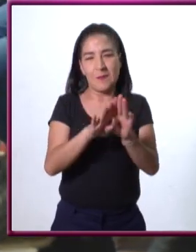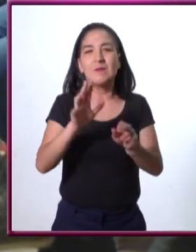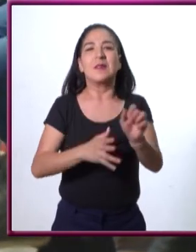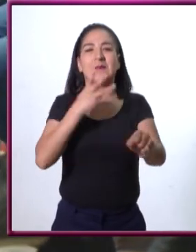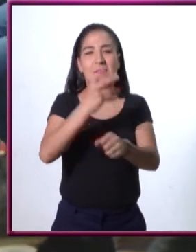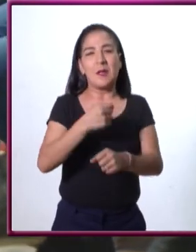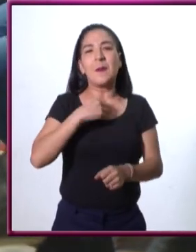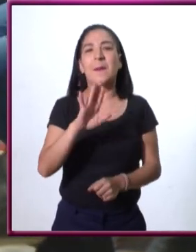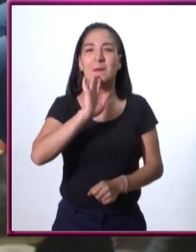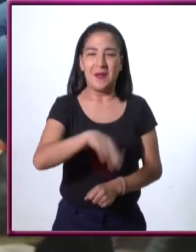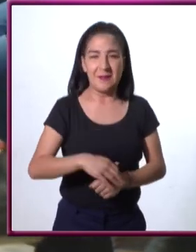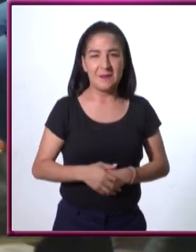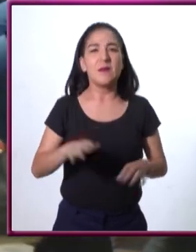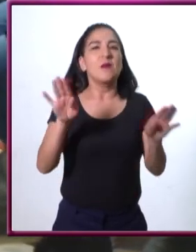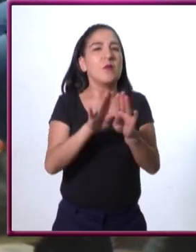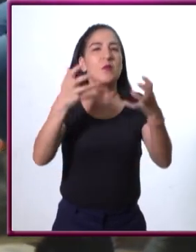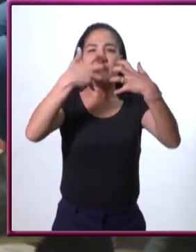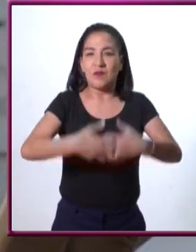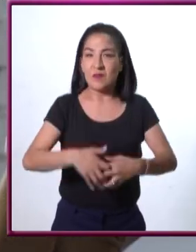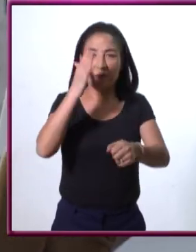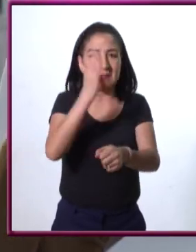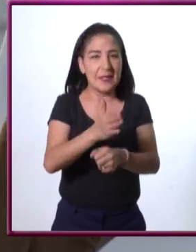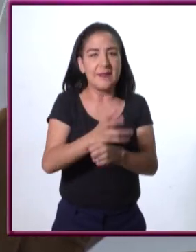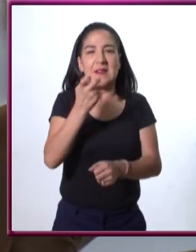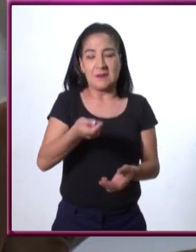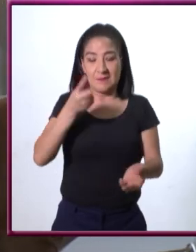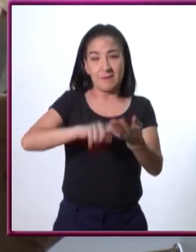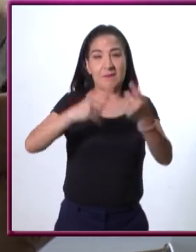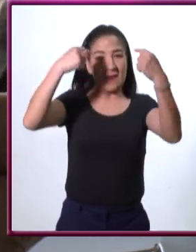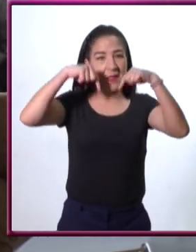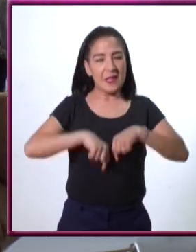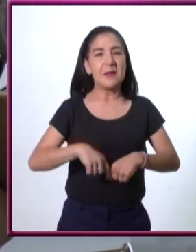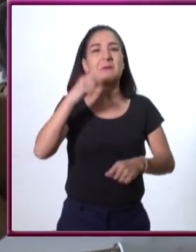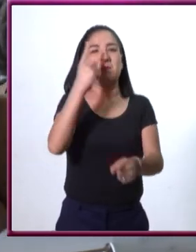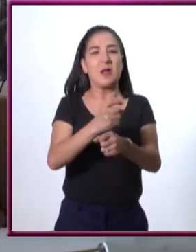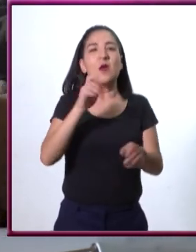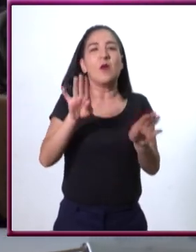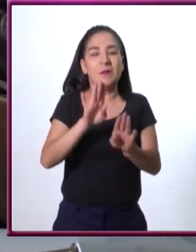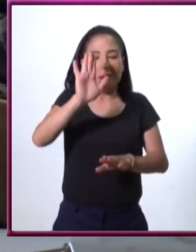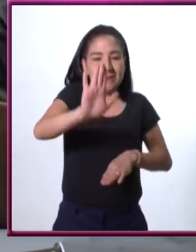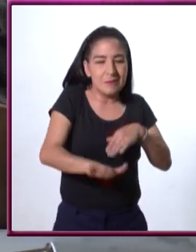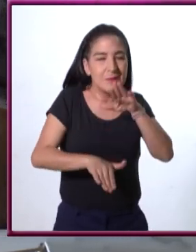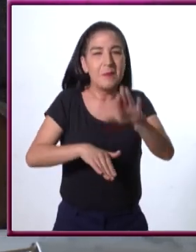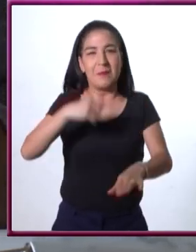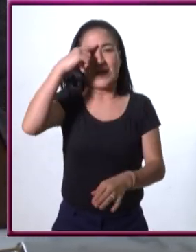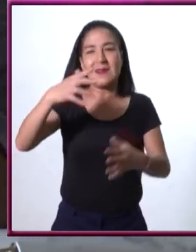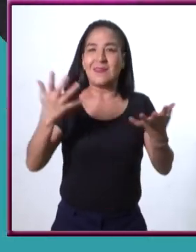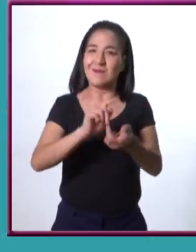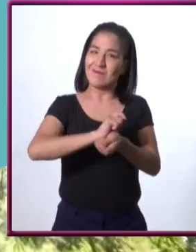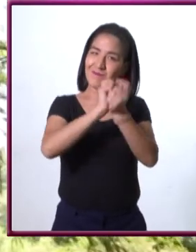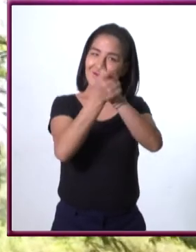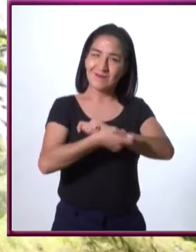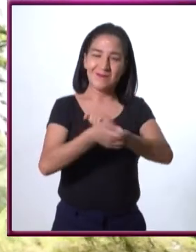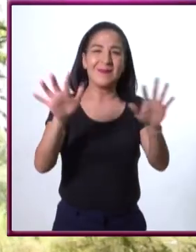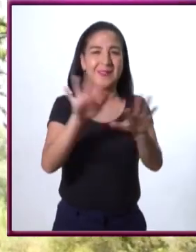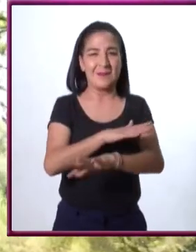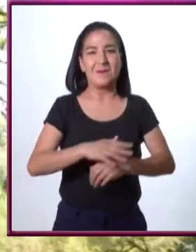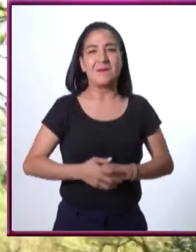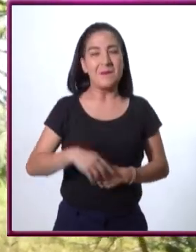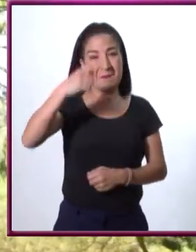daños. Cuestionar cómo funciona el castigo desde nuestro interior es un primer paso para comenzar a transformarlo. En la